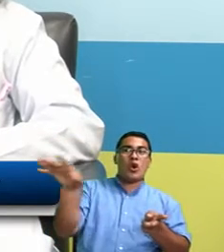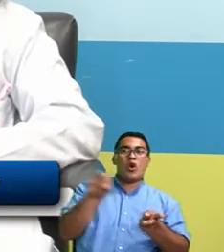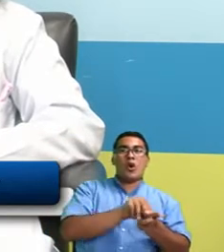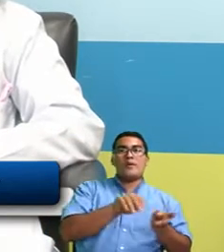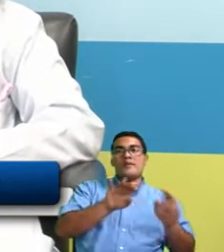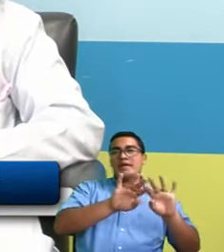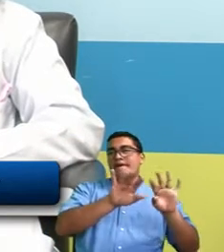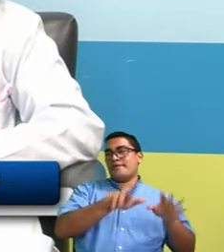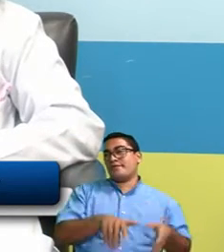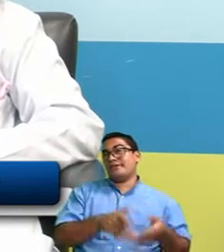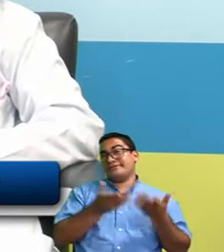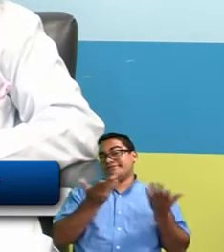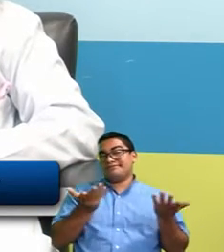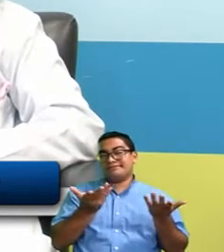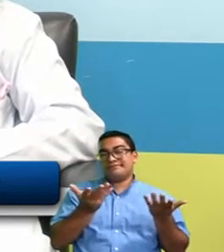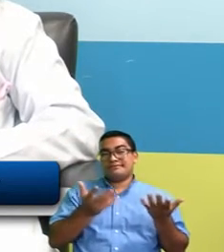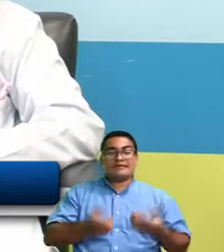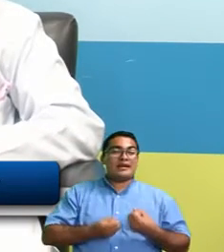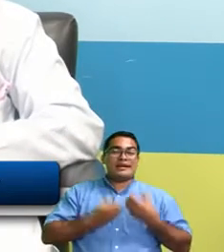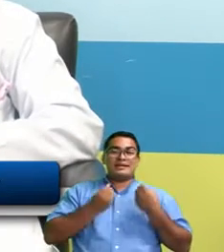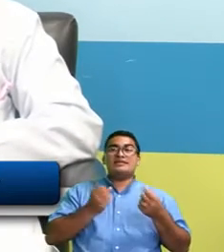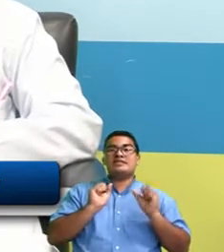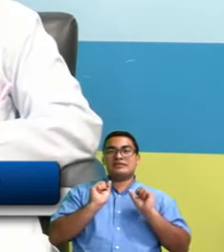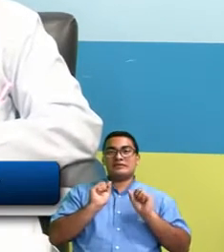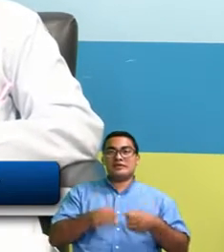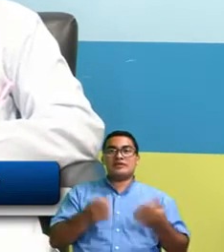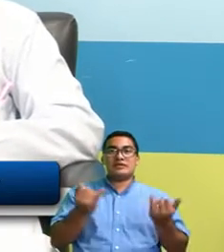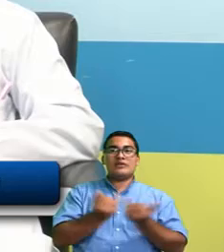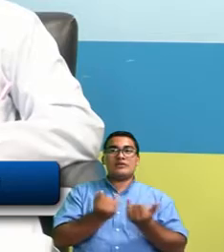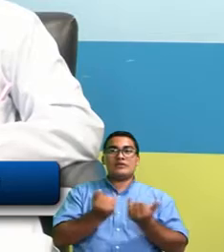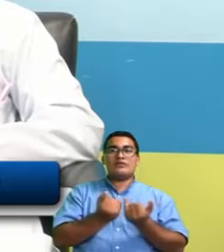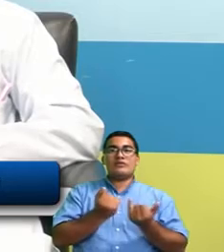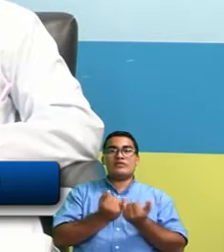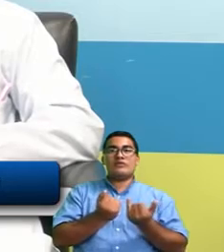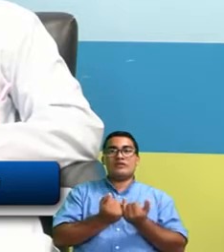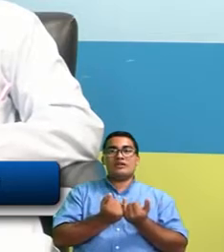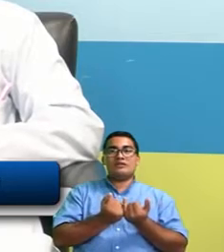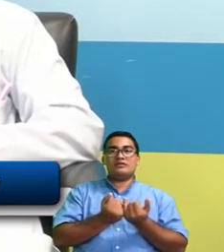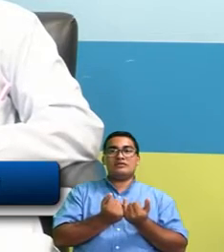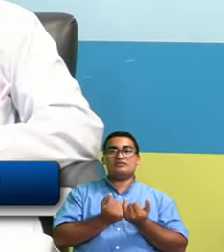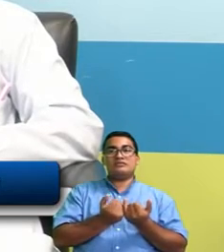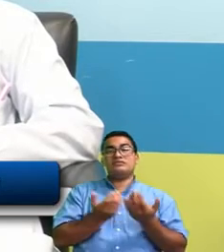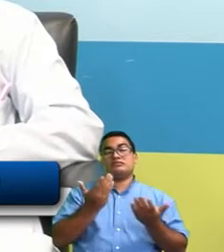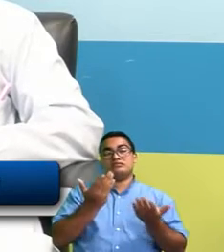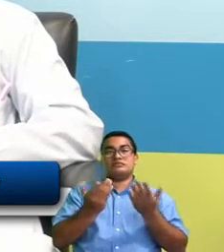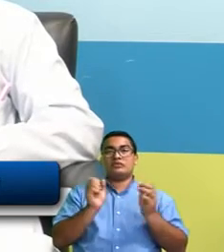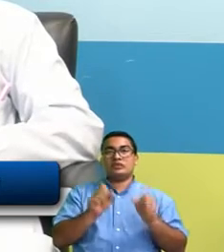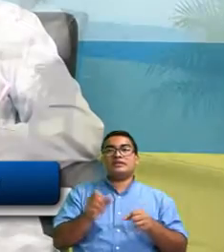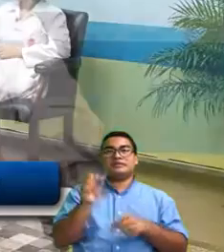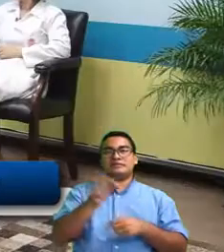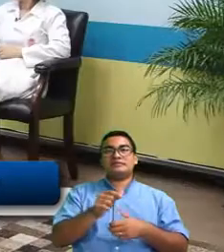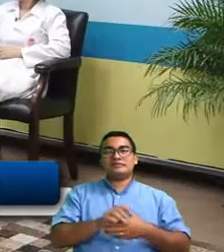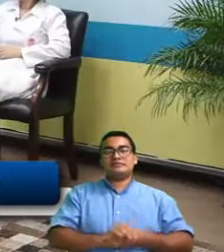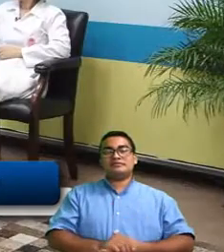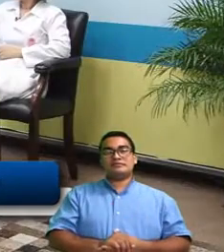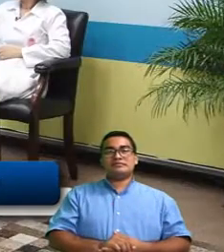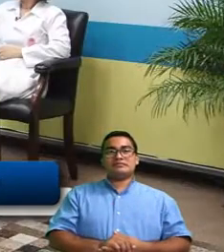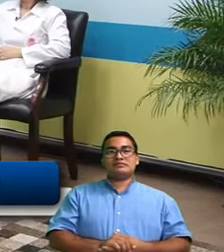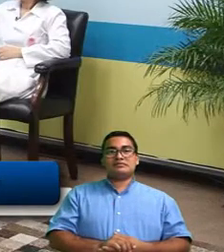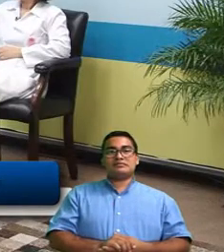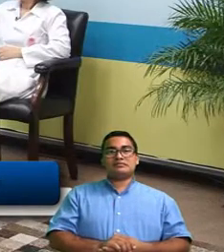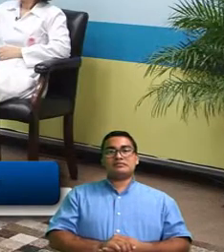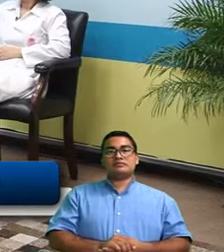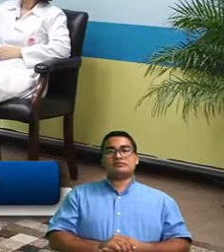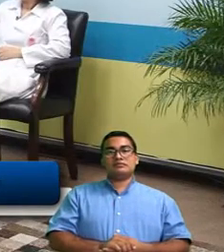va a ser oncogénico. Y entonces es como la lotería, mientras más números compras, más posibilidades tiene de ganárselo. Sí,